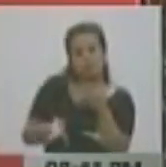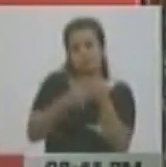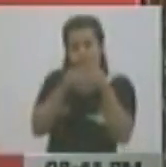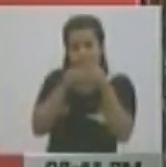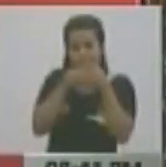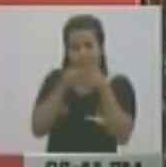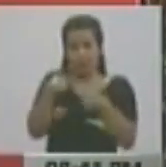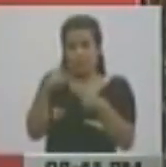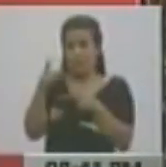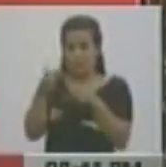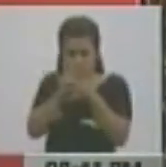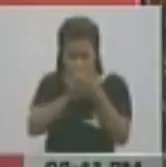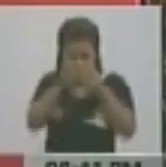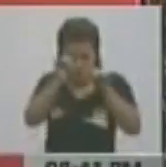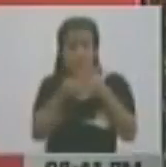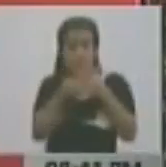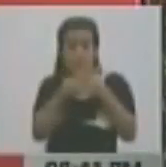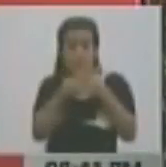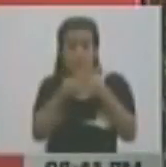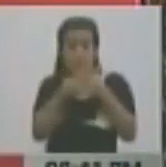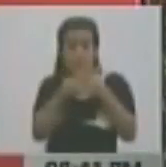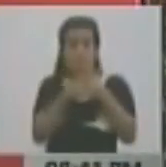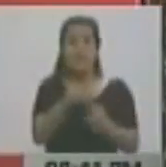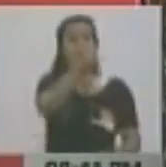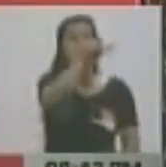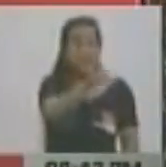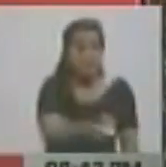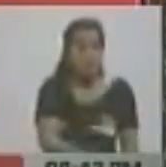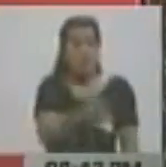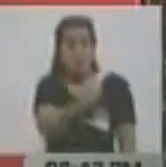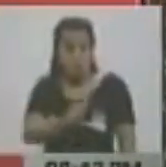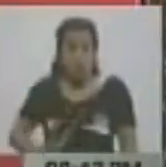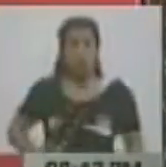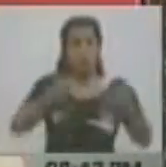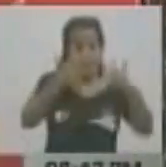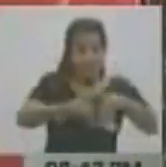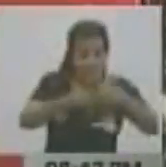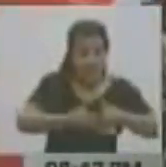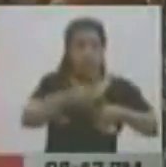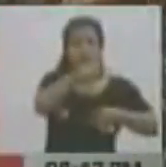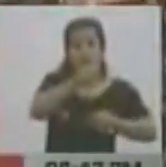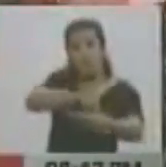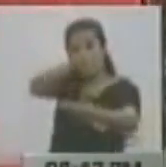Adendum. Empresario que aparezca firmando ahí y tenga contrato con el Estado, por